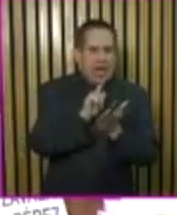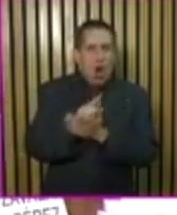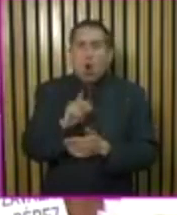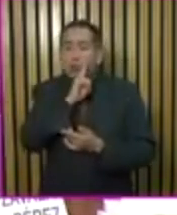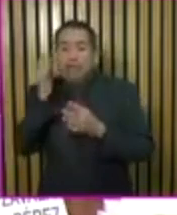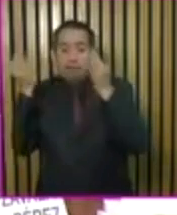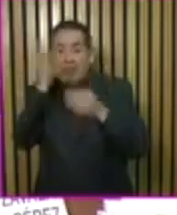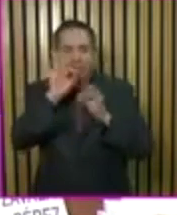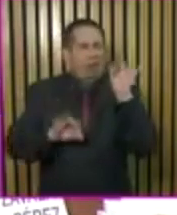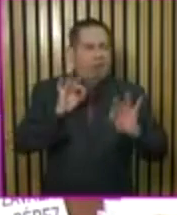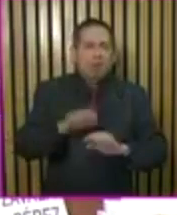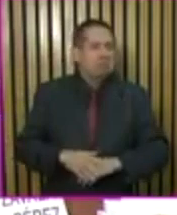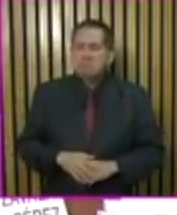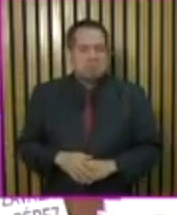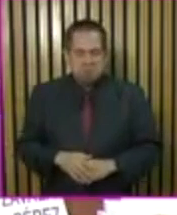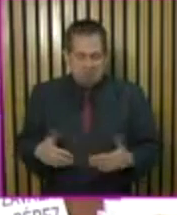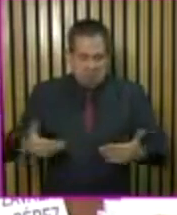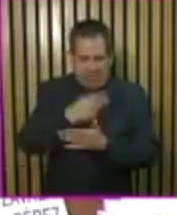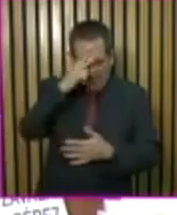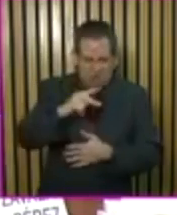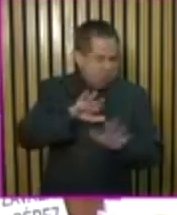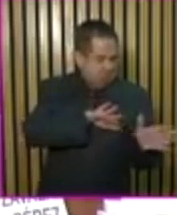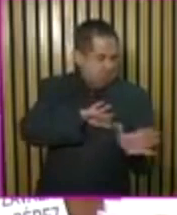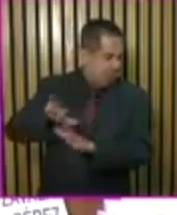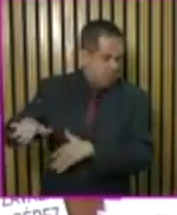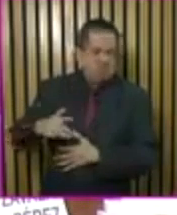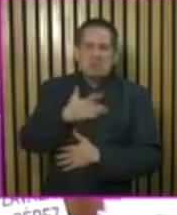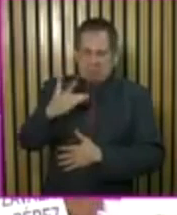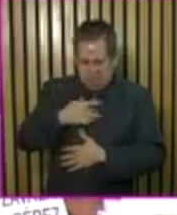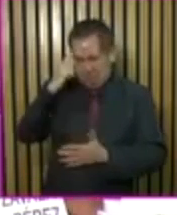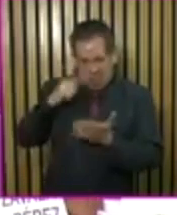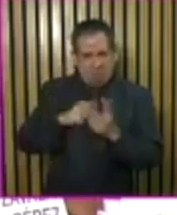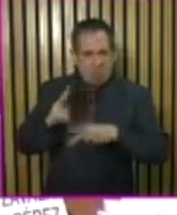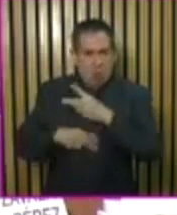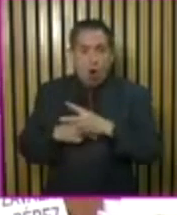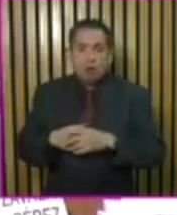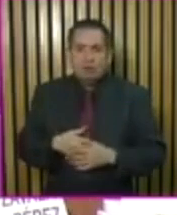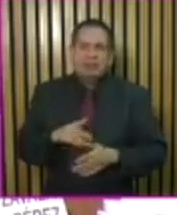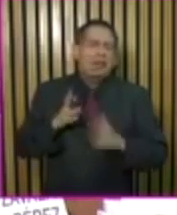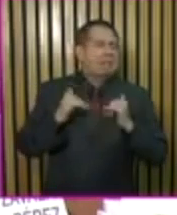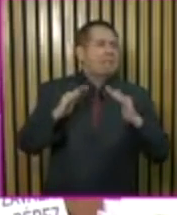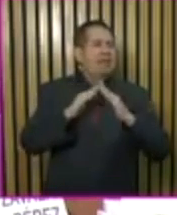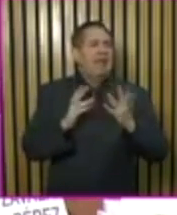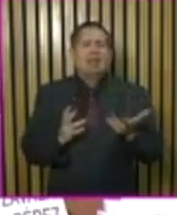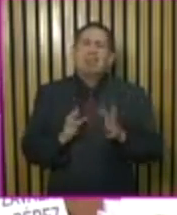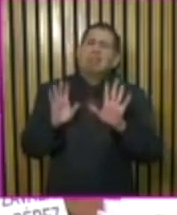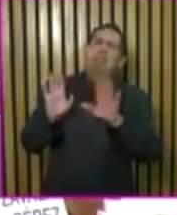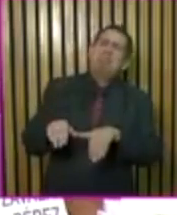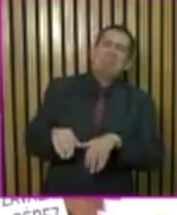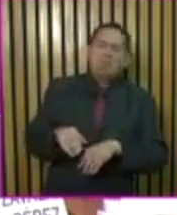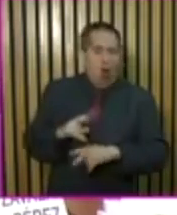presidenta de la comisión aseguró que las directrices que guiarán los trabajos de dicho ejercicio serán la eficacia eficiencia autonomía